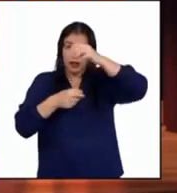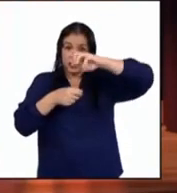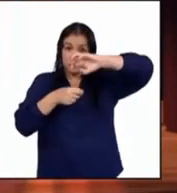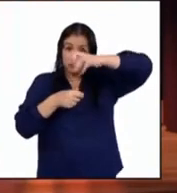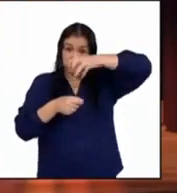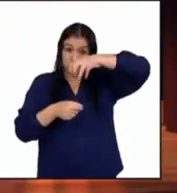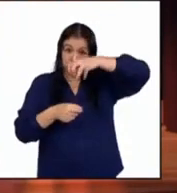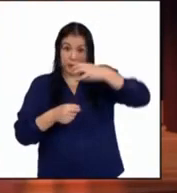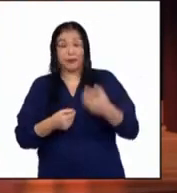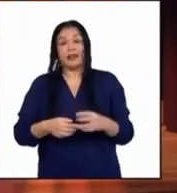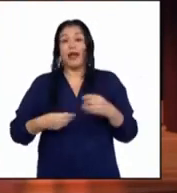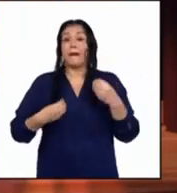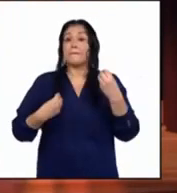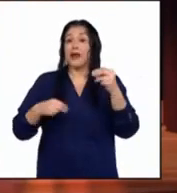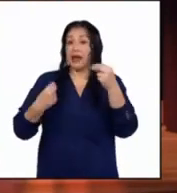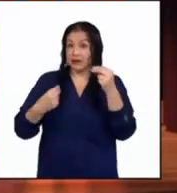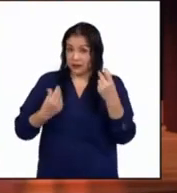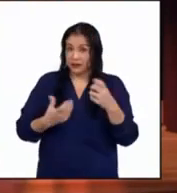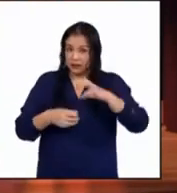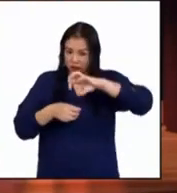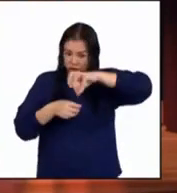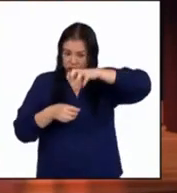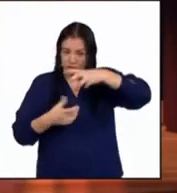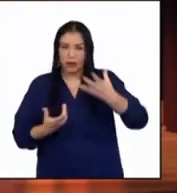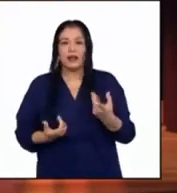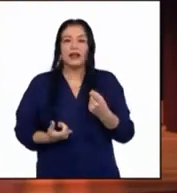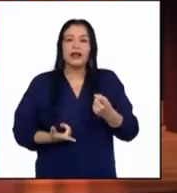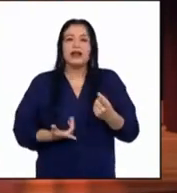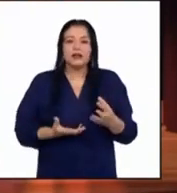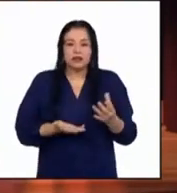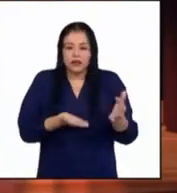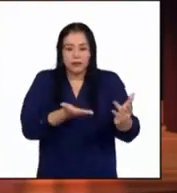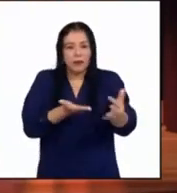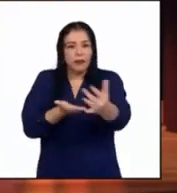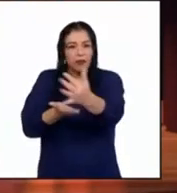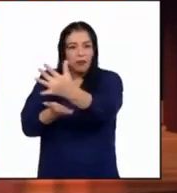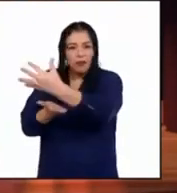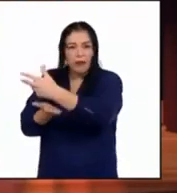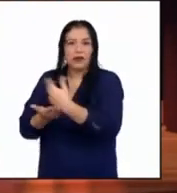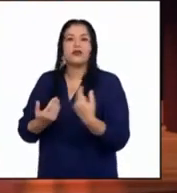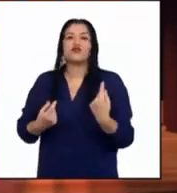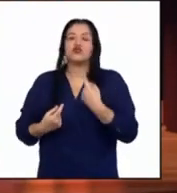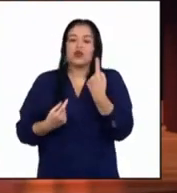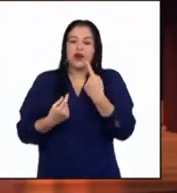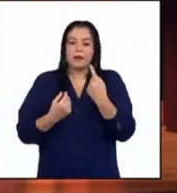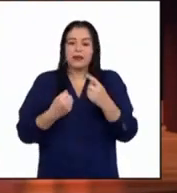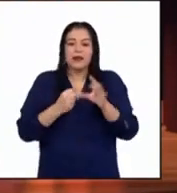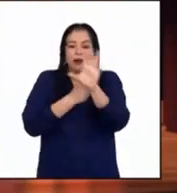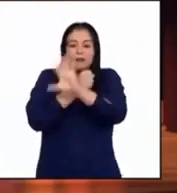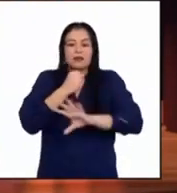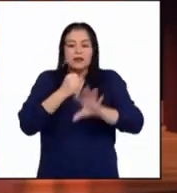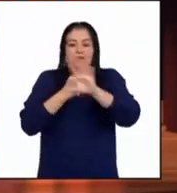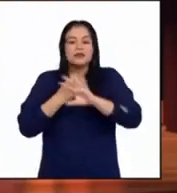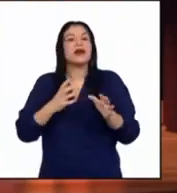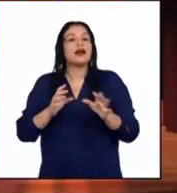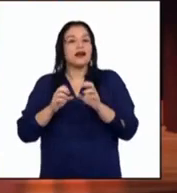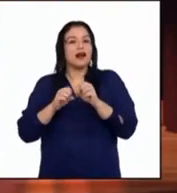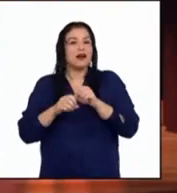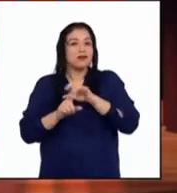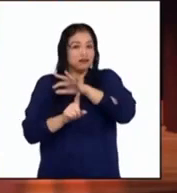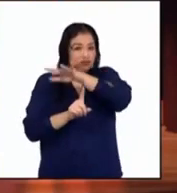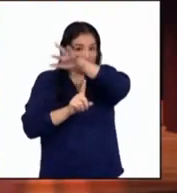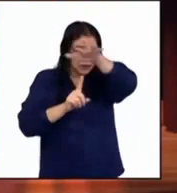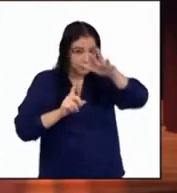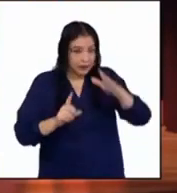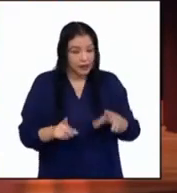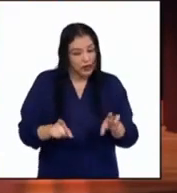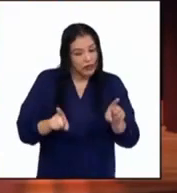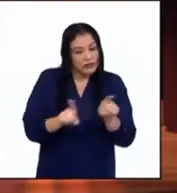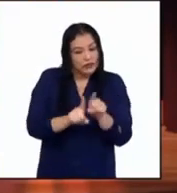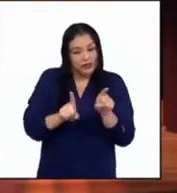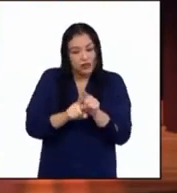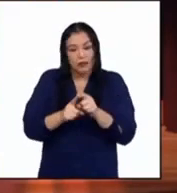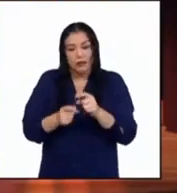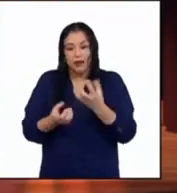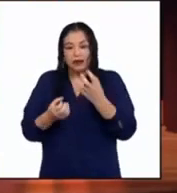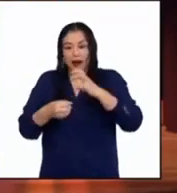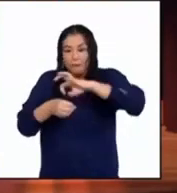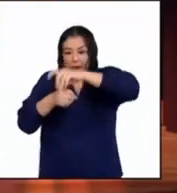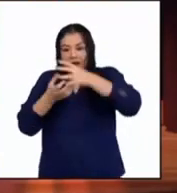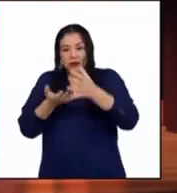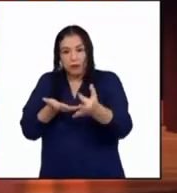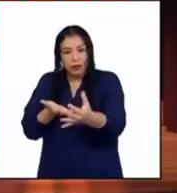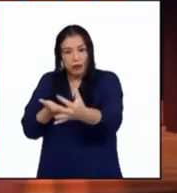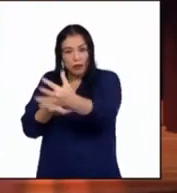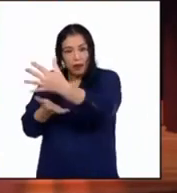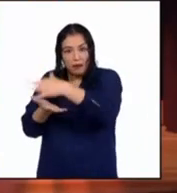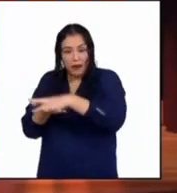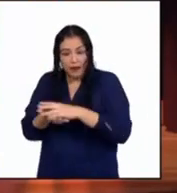tapitas de plástico no solamente iban a ser un proyecto medioambiental para reciclar ese plástico, sino que en canje a este plástico